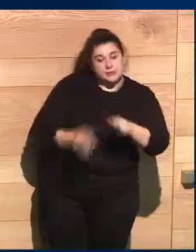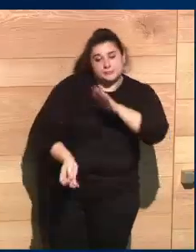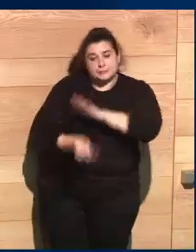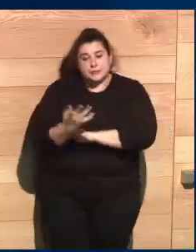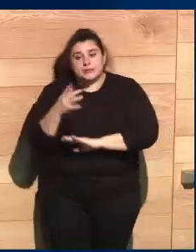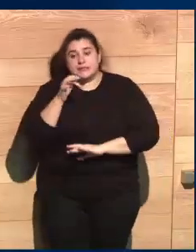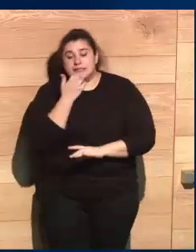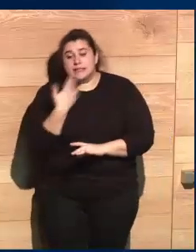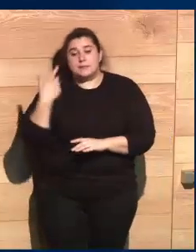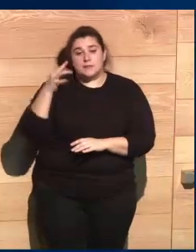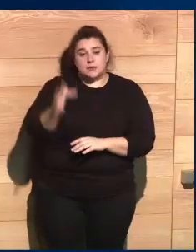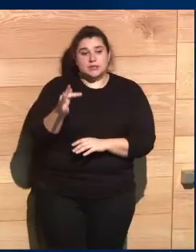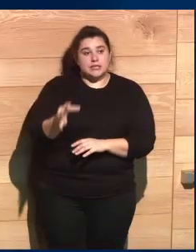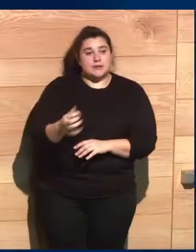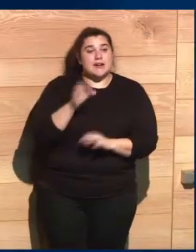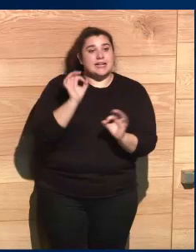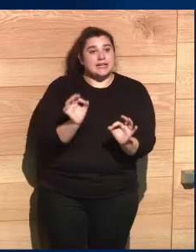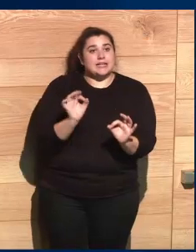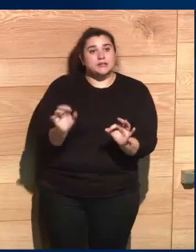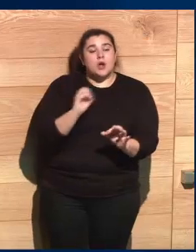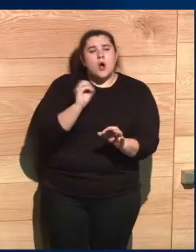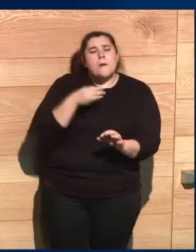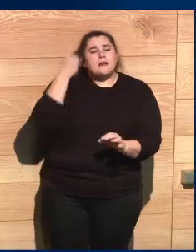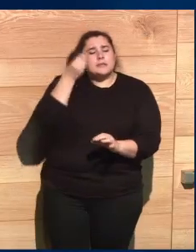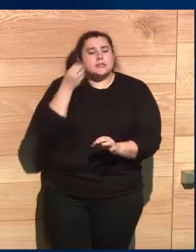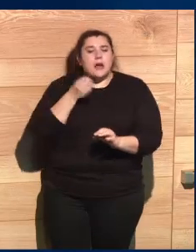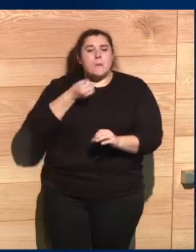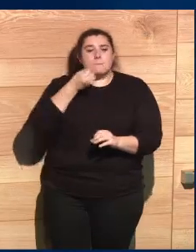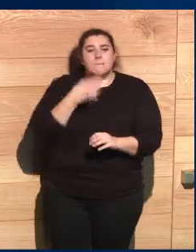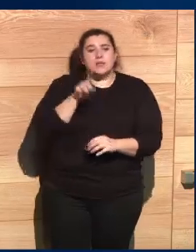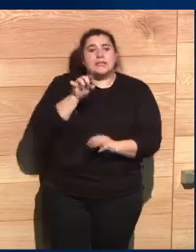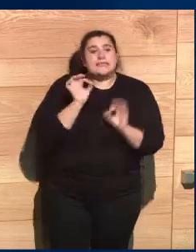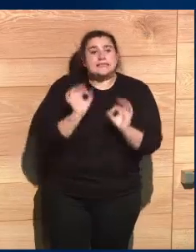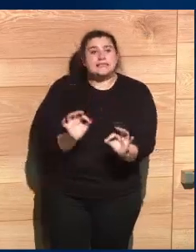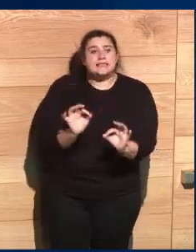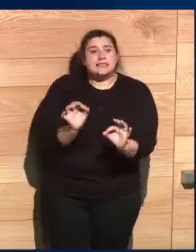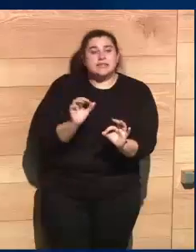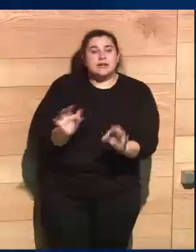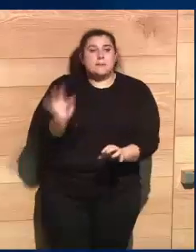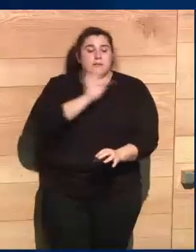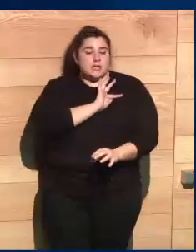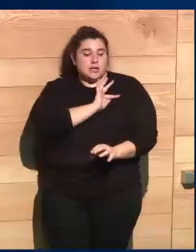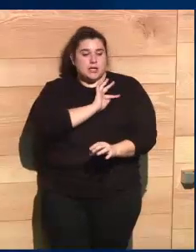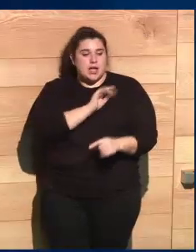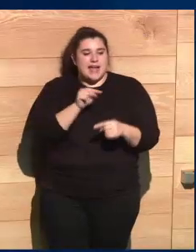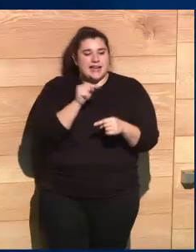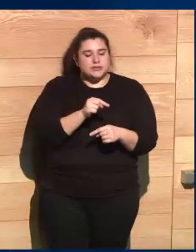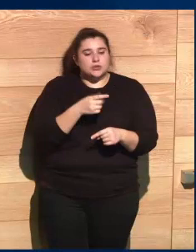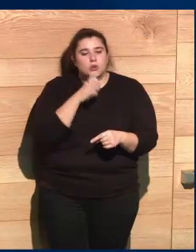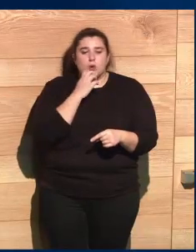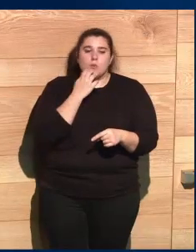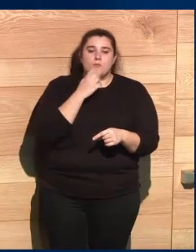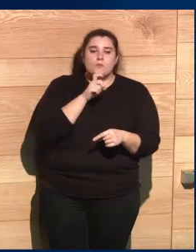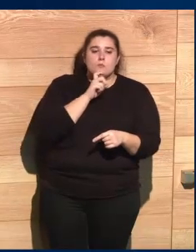pasa es buena porque lo has hecho bien, o porque simplemente es buena, recibes un premio, ¿no? Entonces, eso se considera un loop de